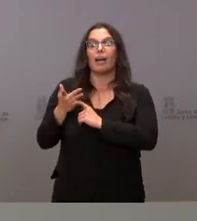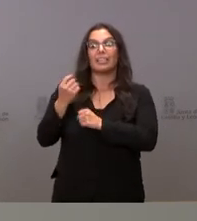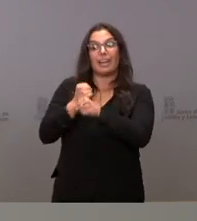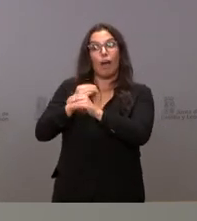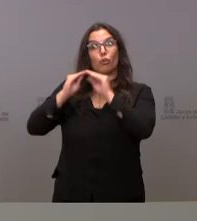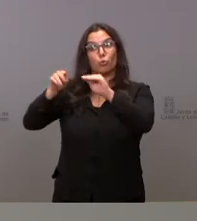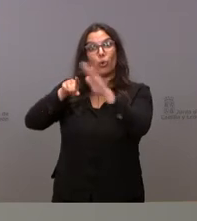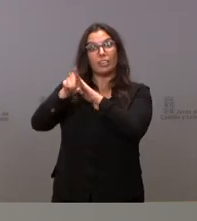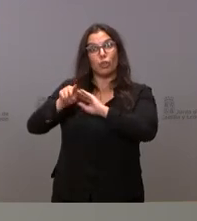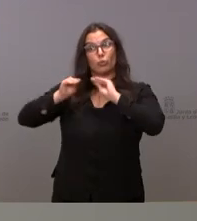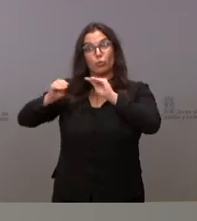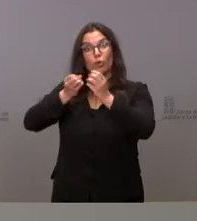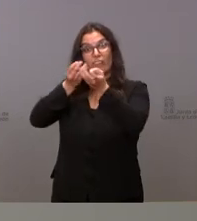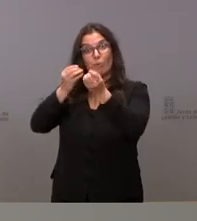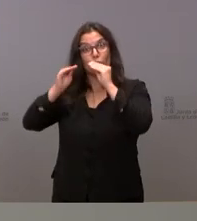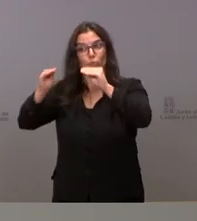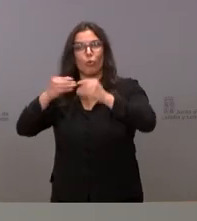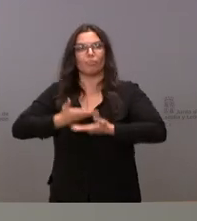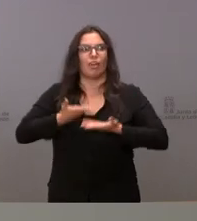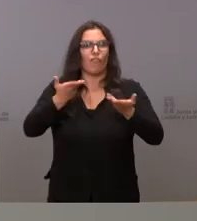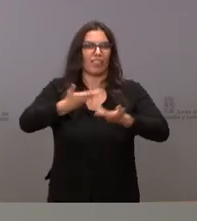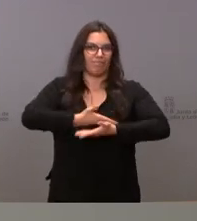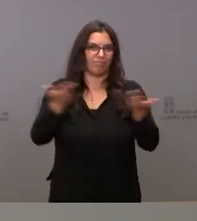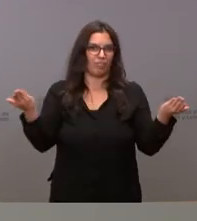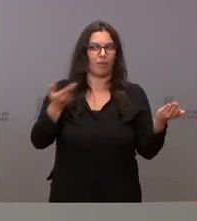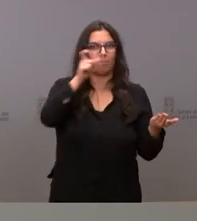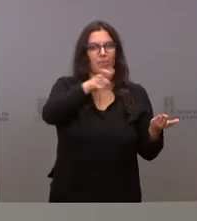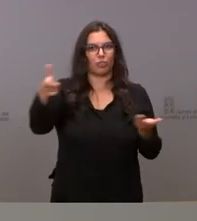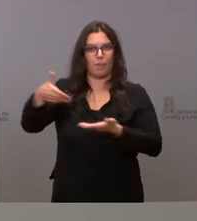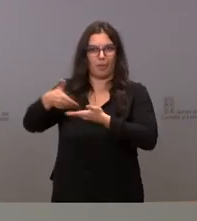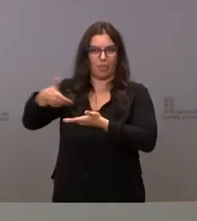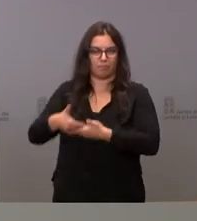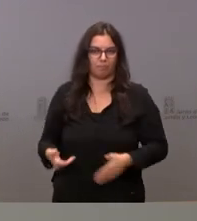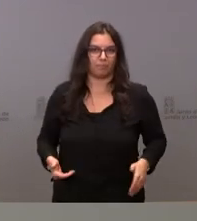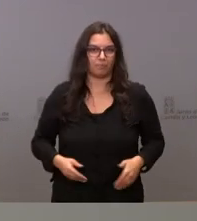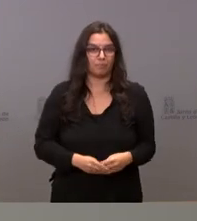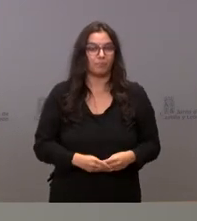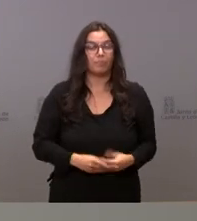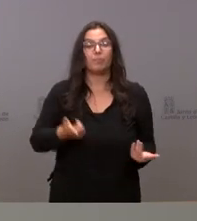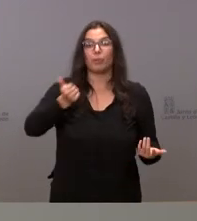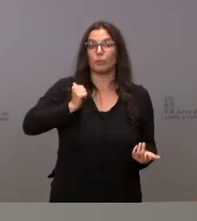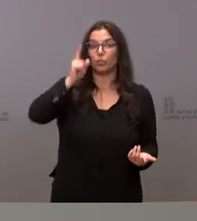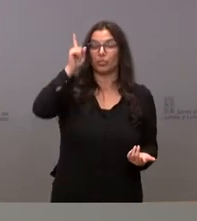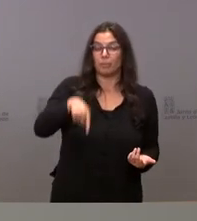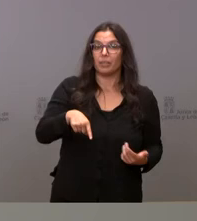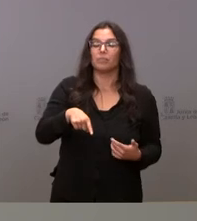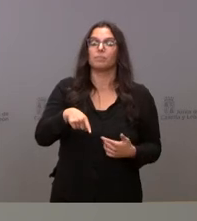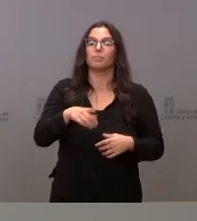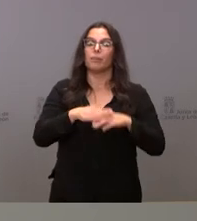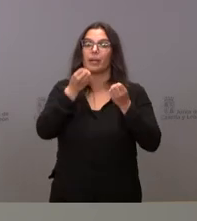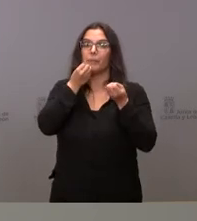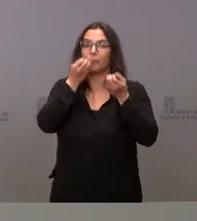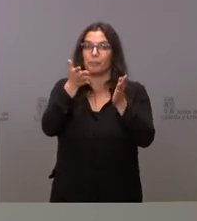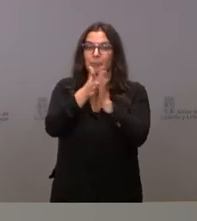actuación y en la gestión de la información que sea solicitada por parte de los ciudadanos. Aprovecho para decir,